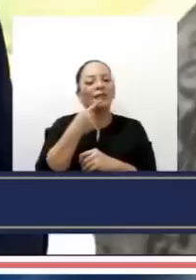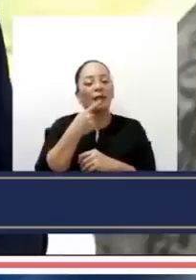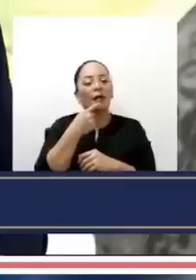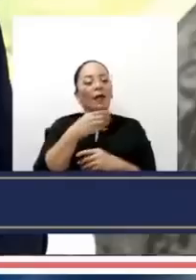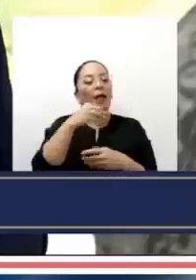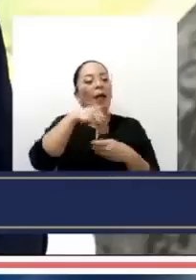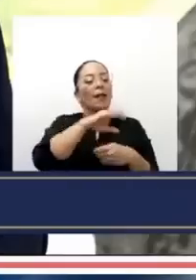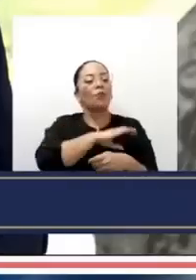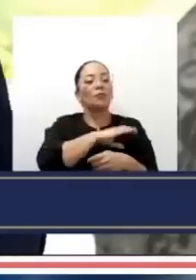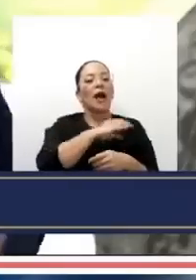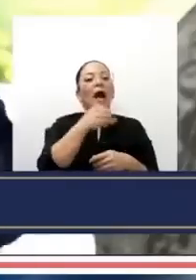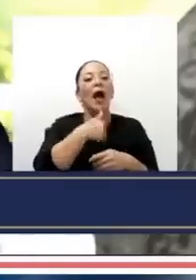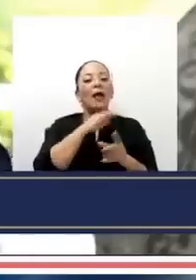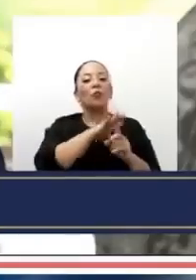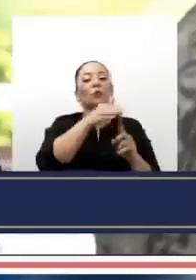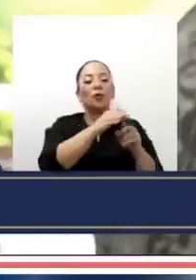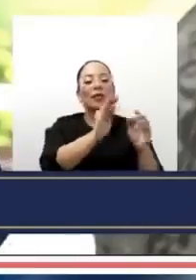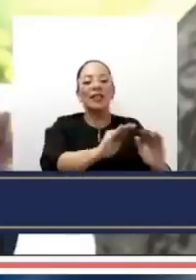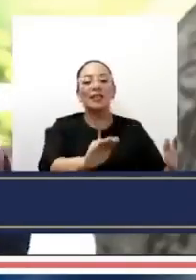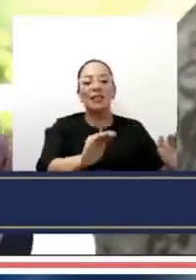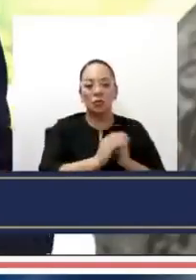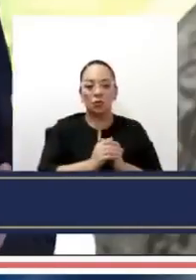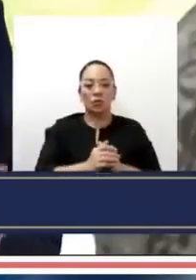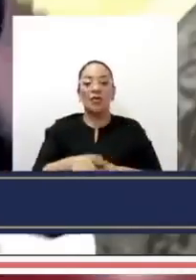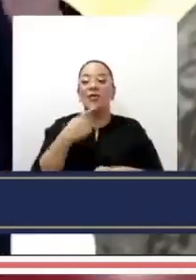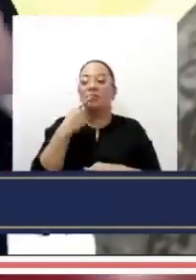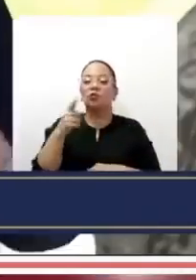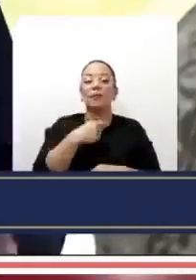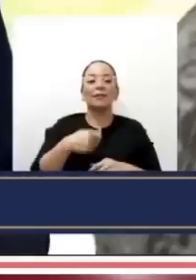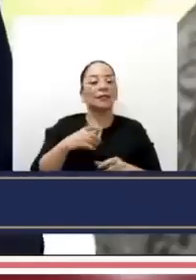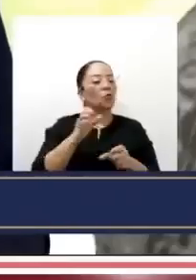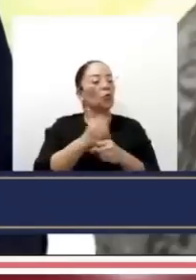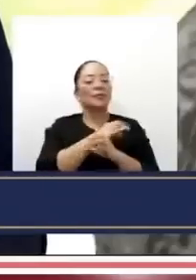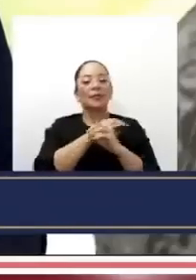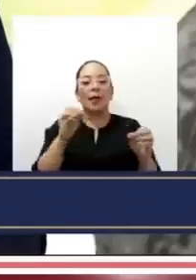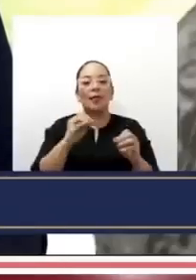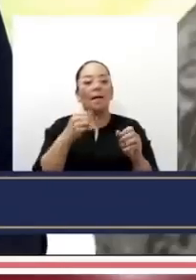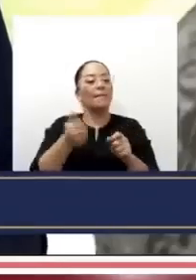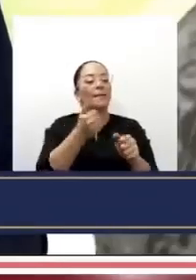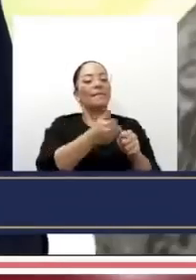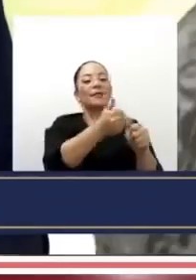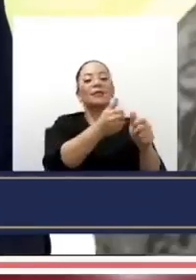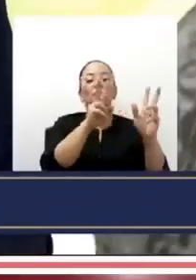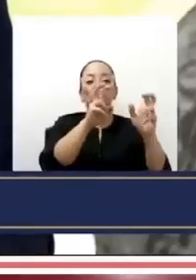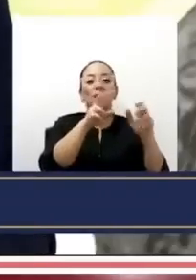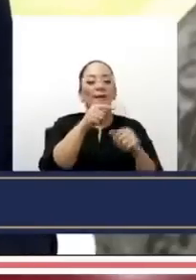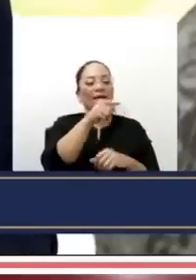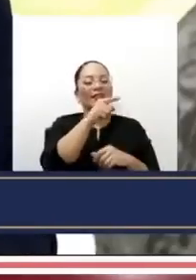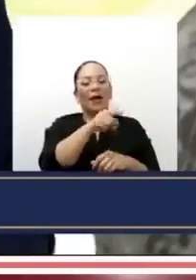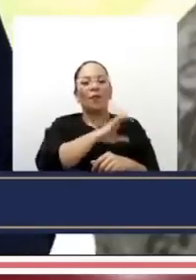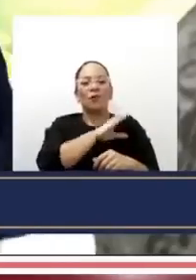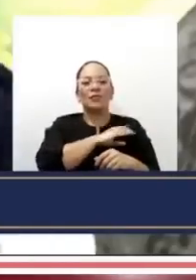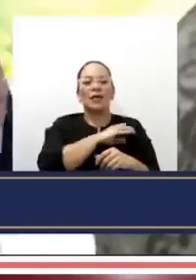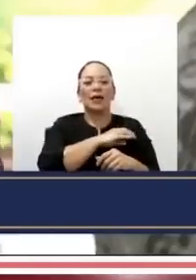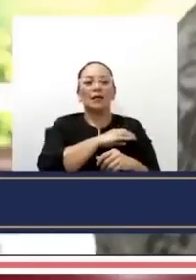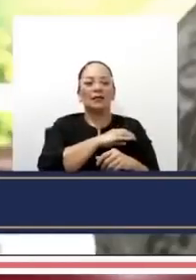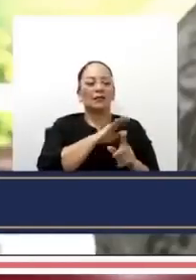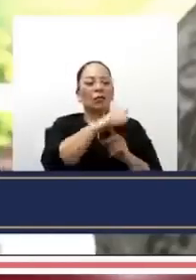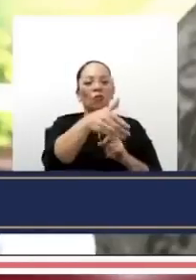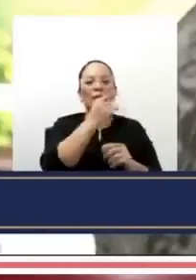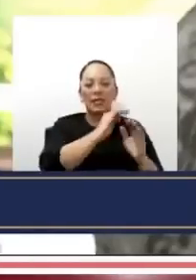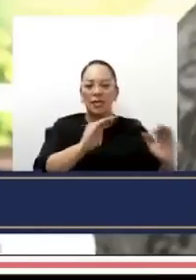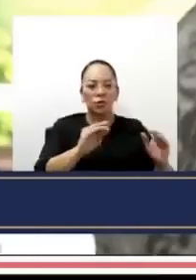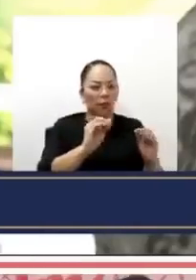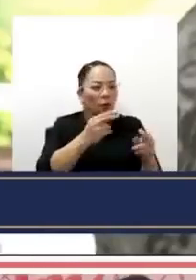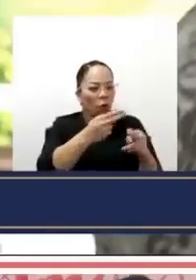pedófilos. Y que usted no está haciendo nada para perseguir a unos supuestas policías pedófilos, de cuyos nombres no nos da ninguno. O